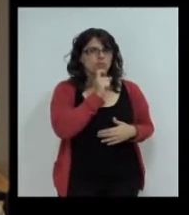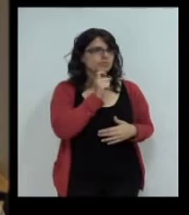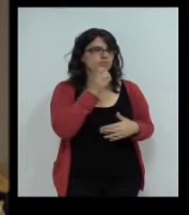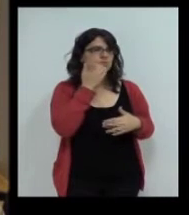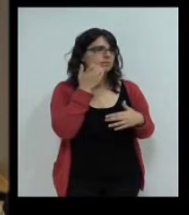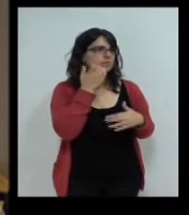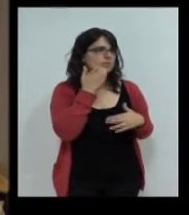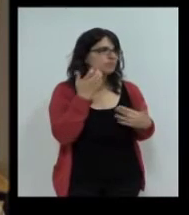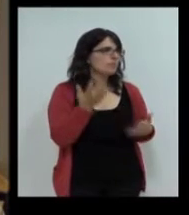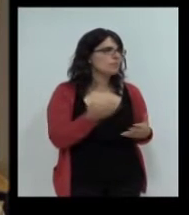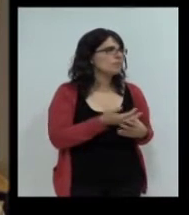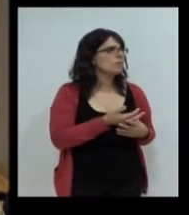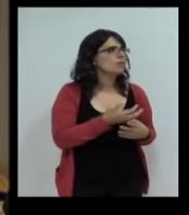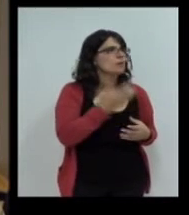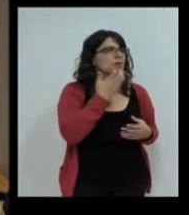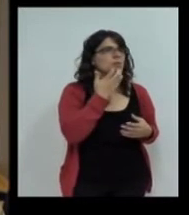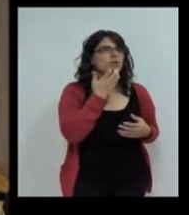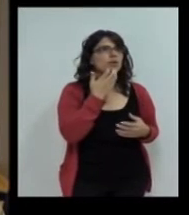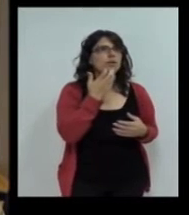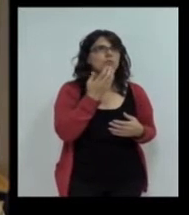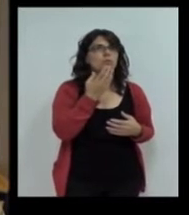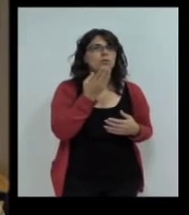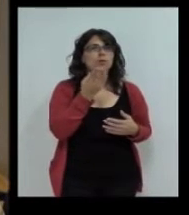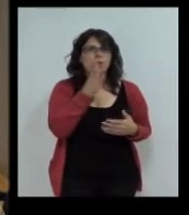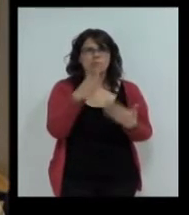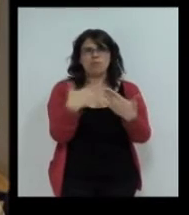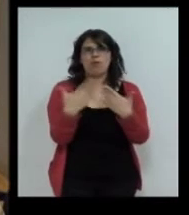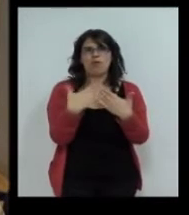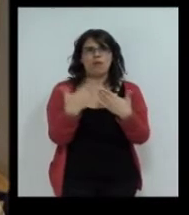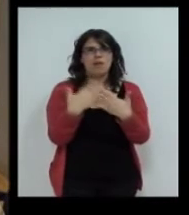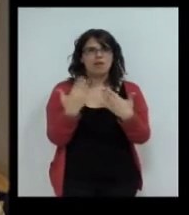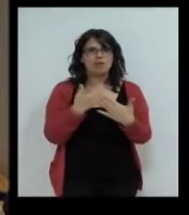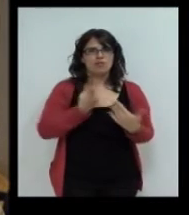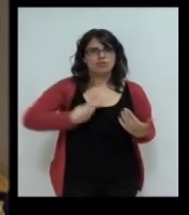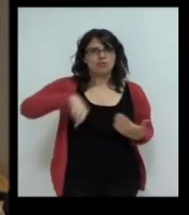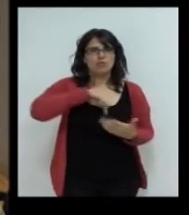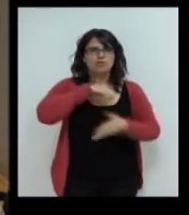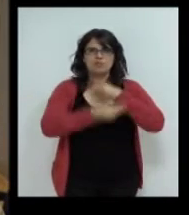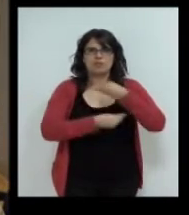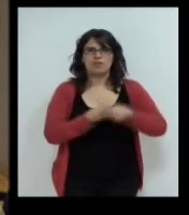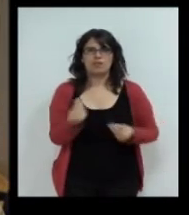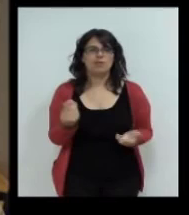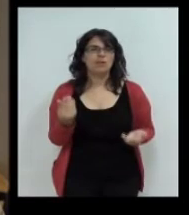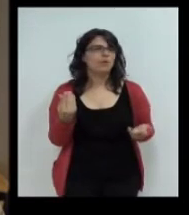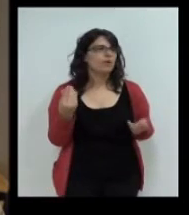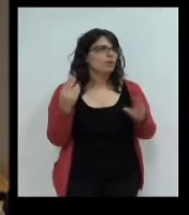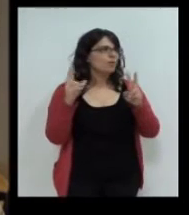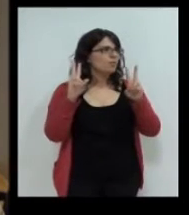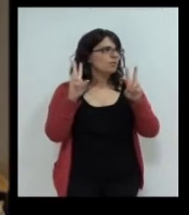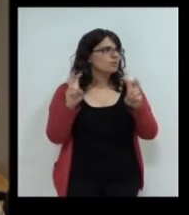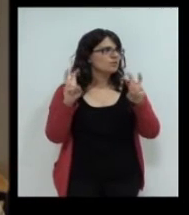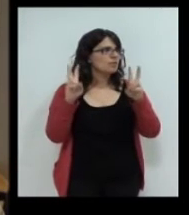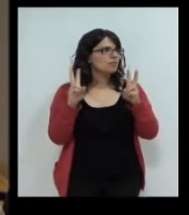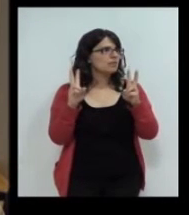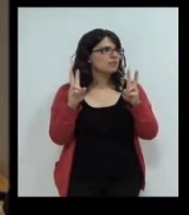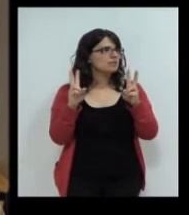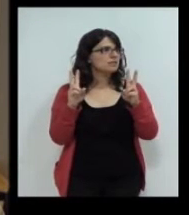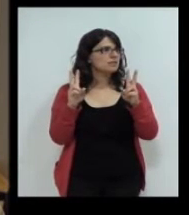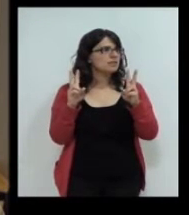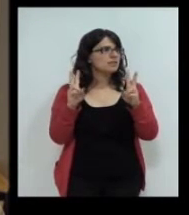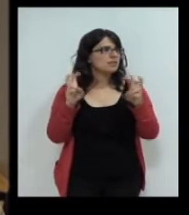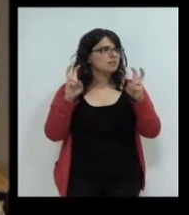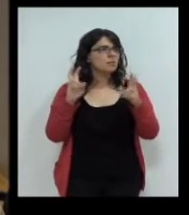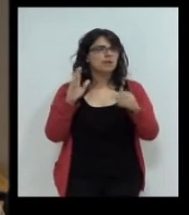de encontrar, como esto que está ahora tan de moda, ¿no? Que estamos haciendo todos un poco temas de branded content, ¿no?